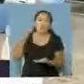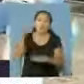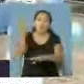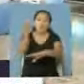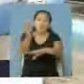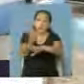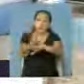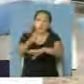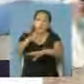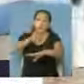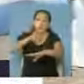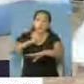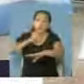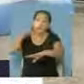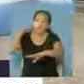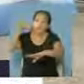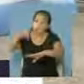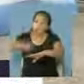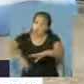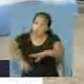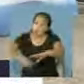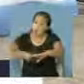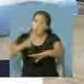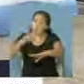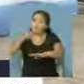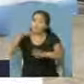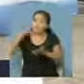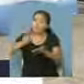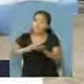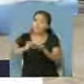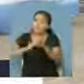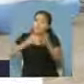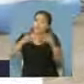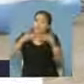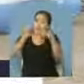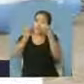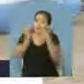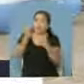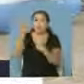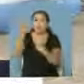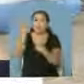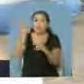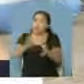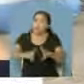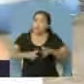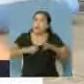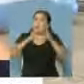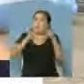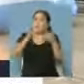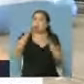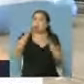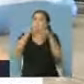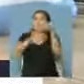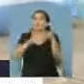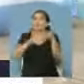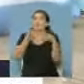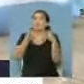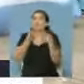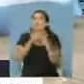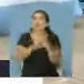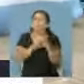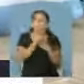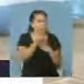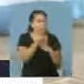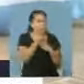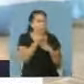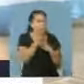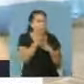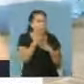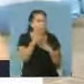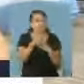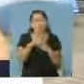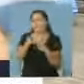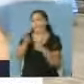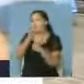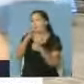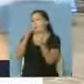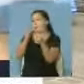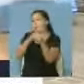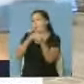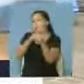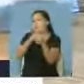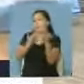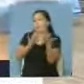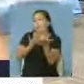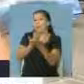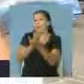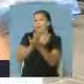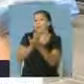que son de aquí, de la provincia. Agradecemos a algunos que ya han manifestado su postura. ¿Quiénes, por ejemplo? Por ejemplo, al